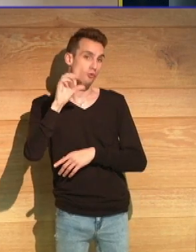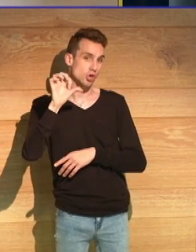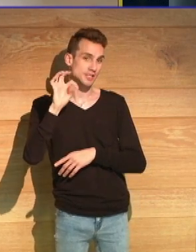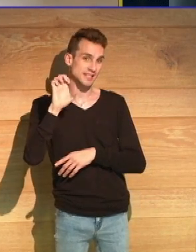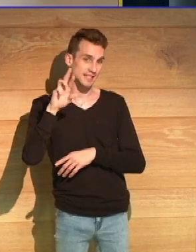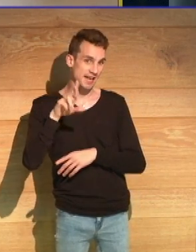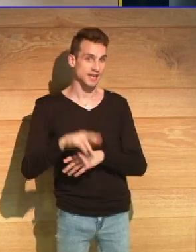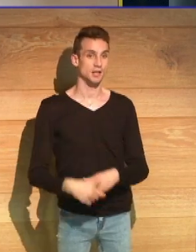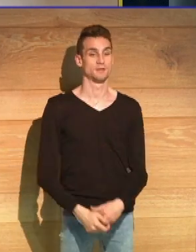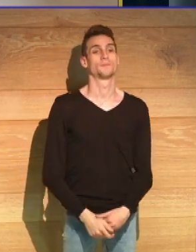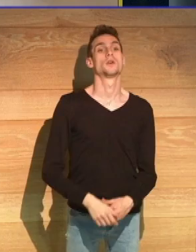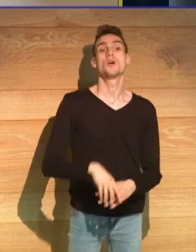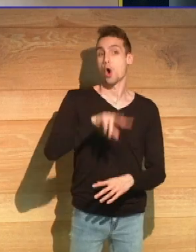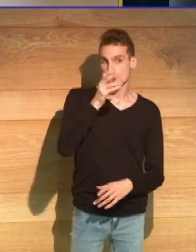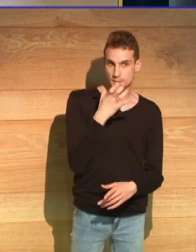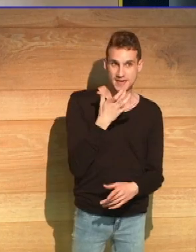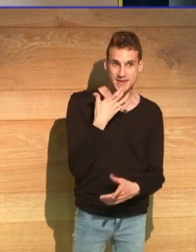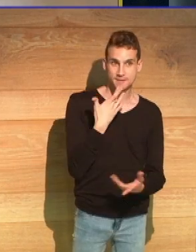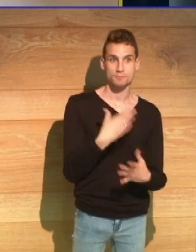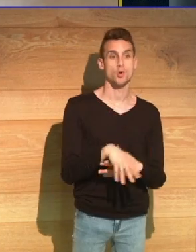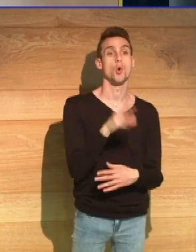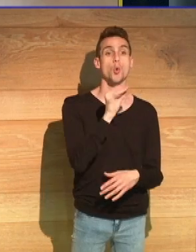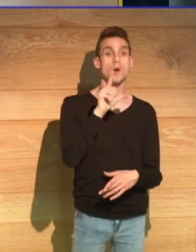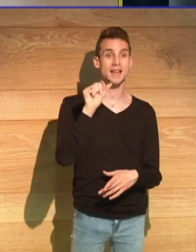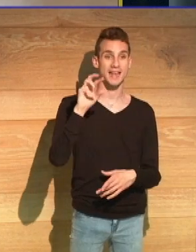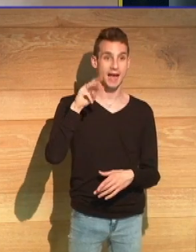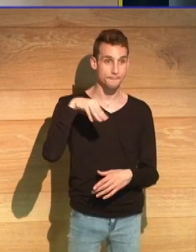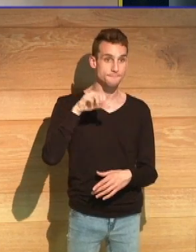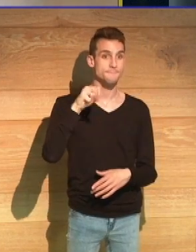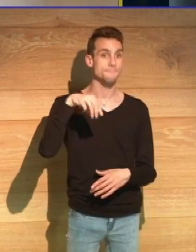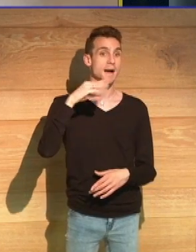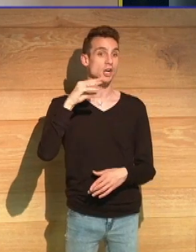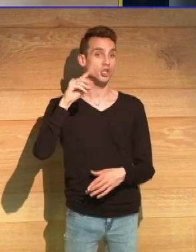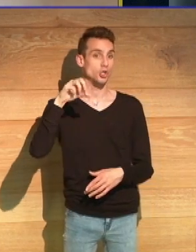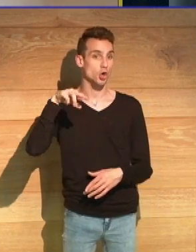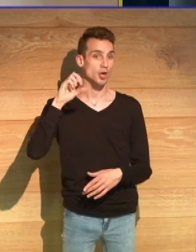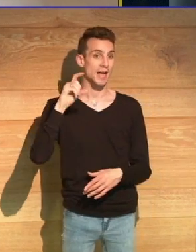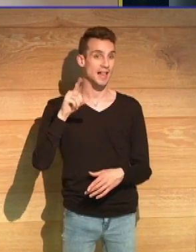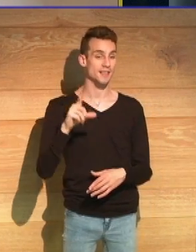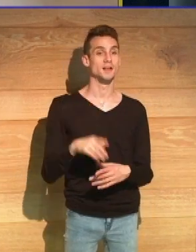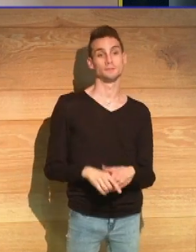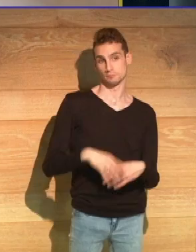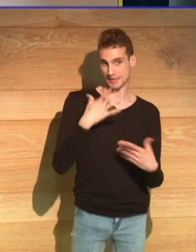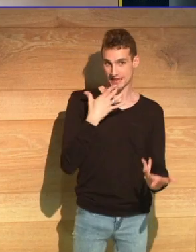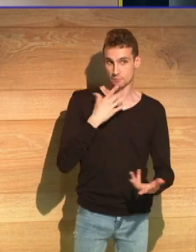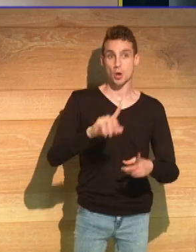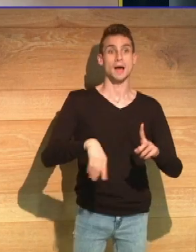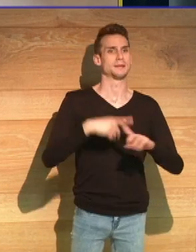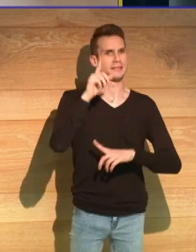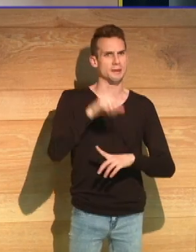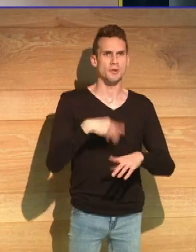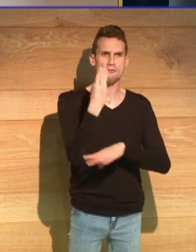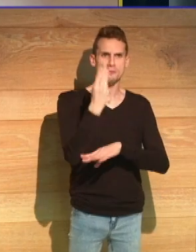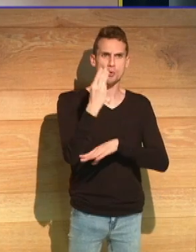la clase de arquitectura que representa Foster, como William McDonough o como Shigeru Ban, pero también fue una gran figura fundacional